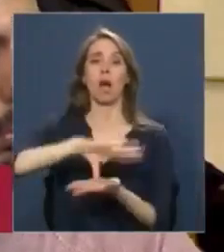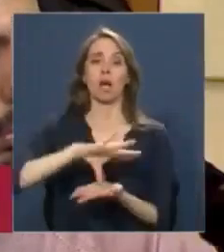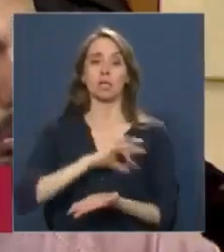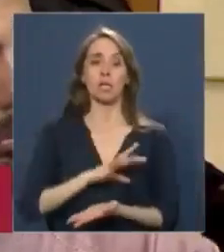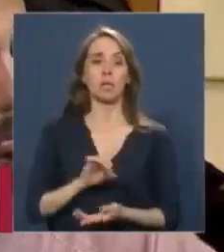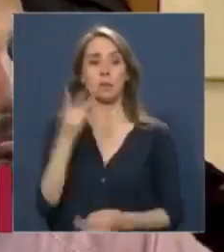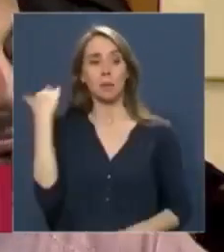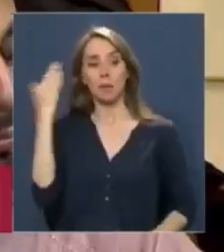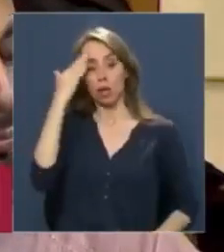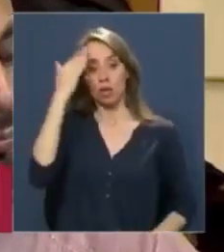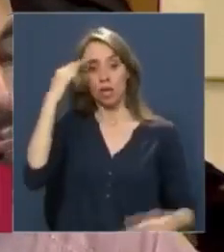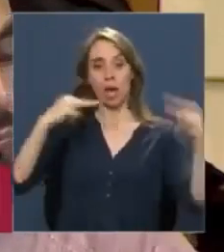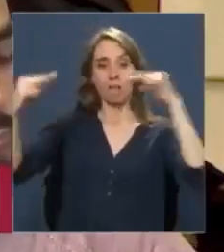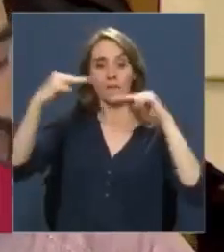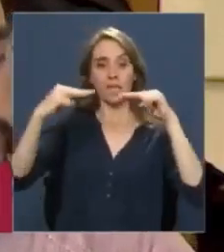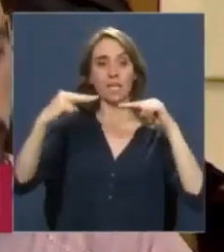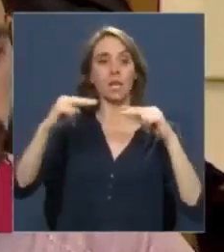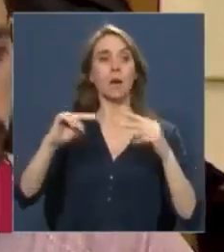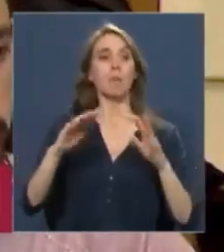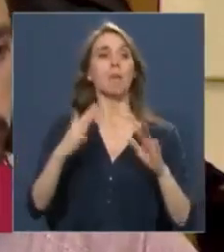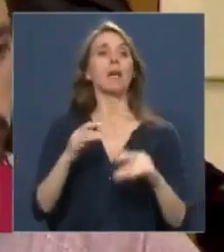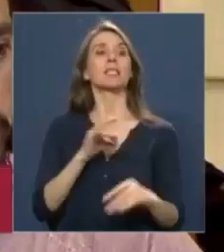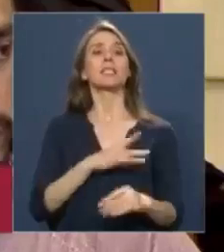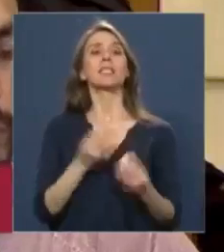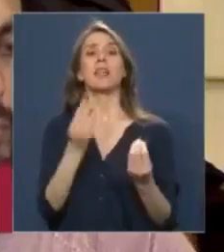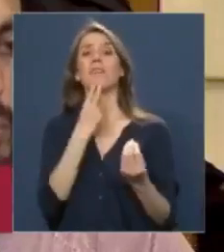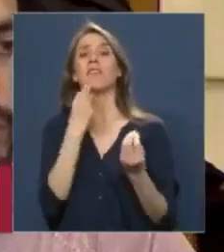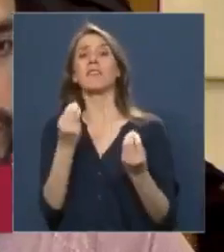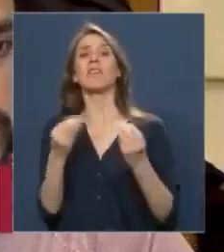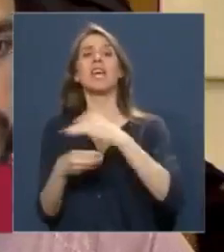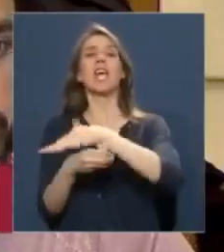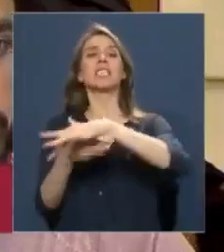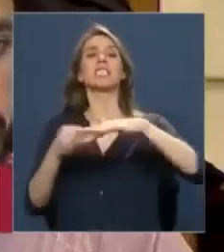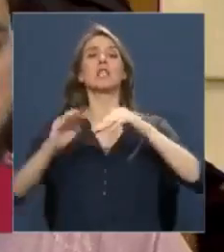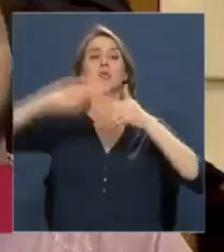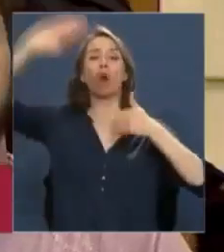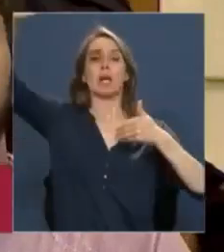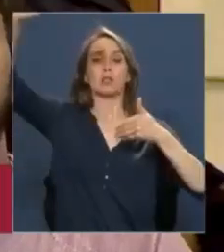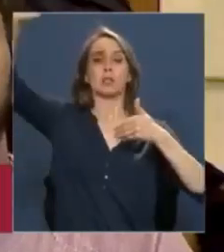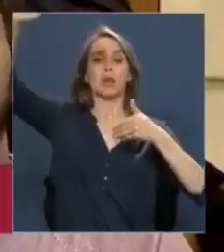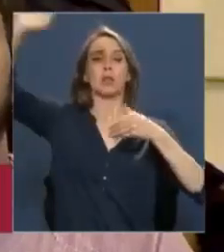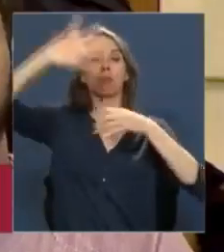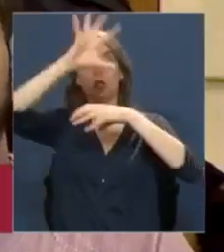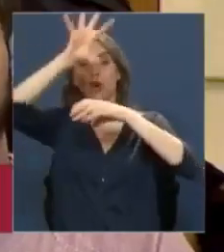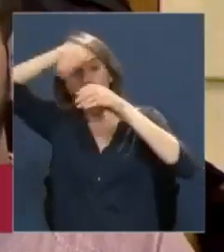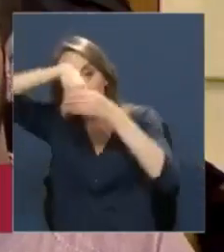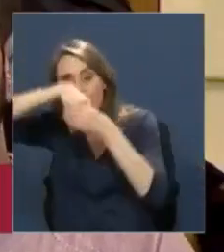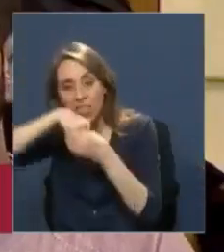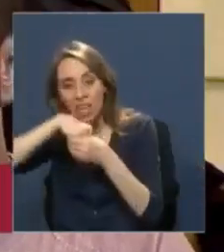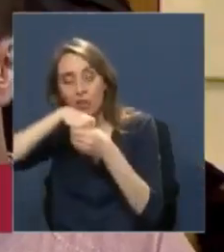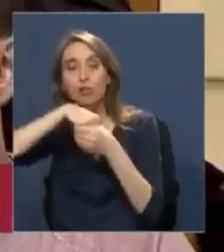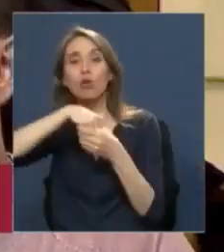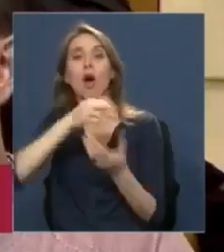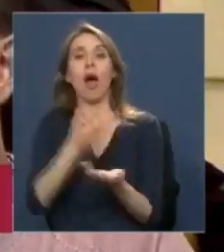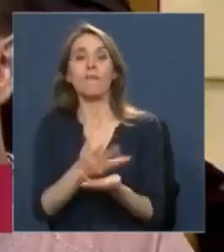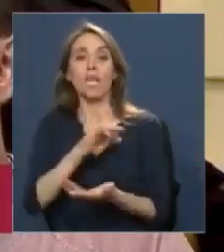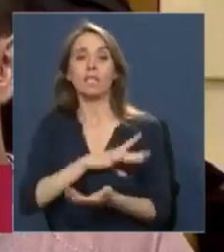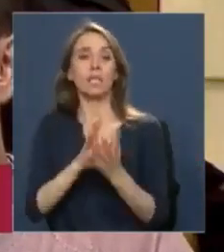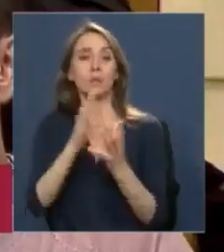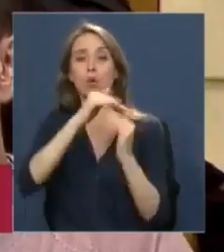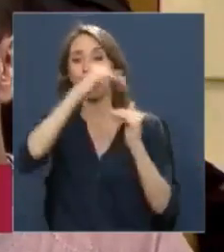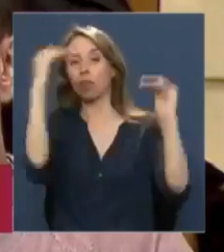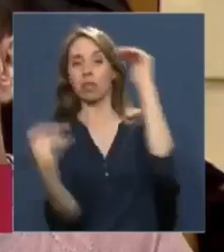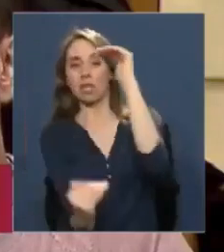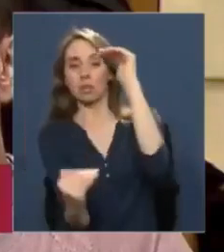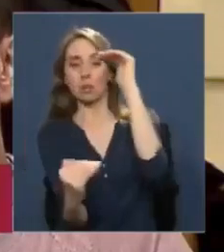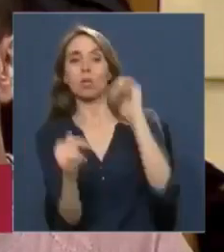Los primeros días con un diagnóstico sobre el aparente oasis en el que vivíamos, pero cuyo cascarón escondía obviamente una tremenda desigualdad.